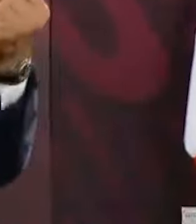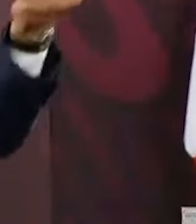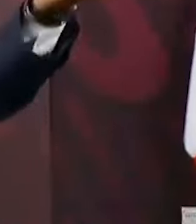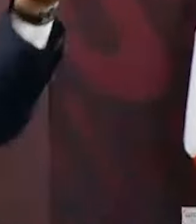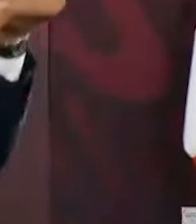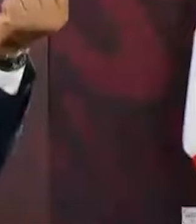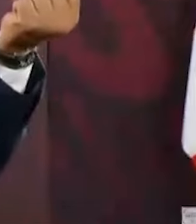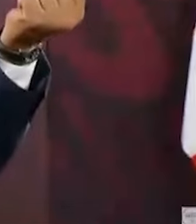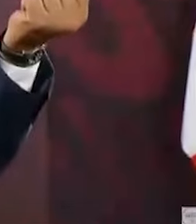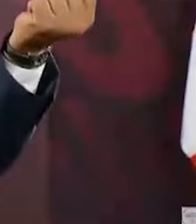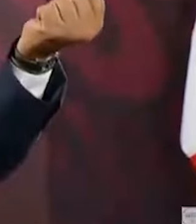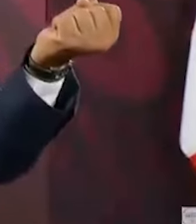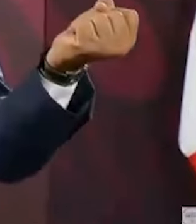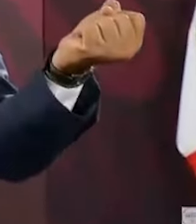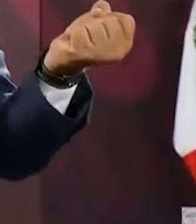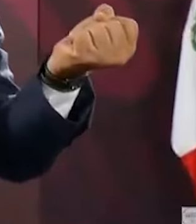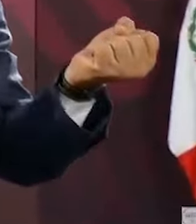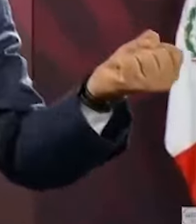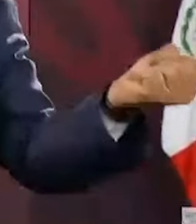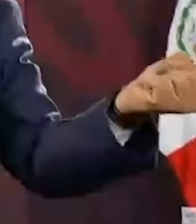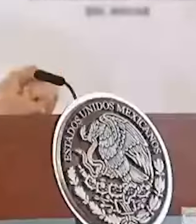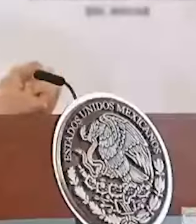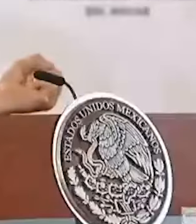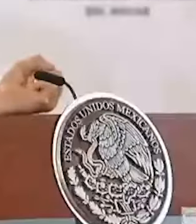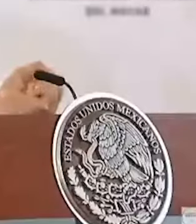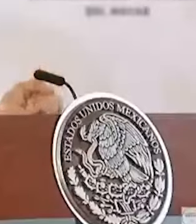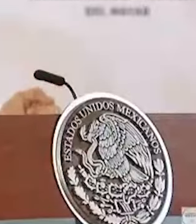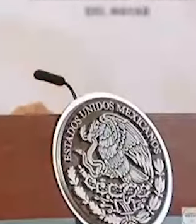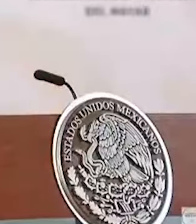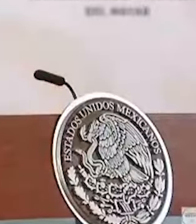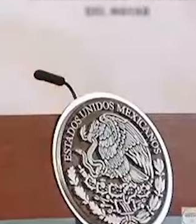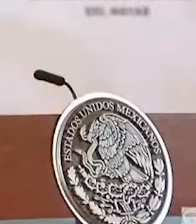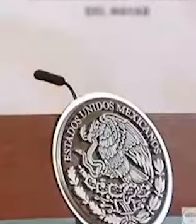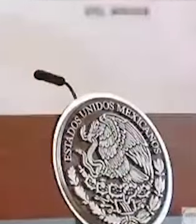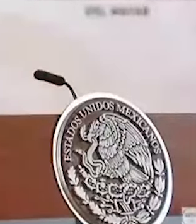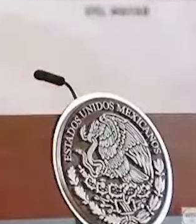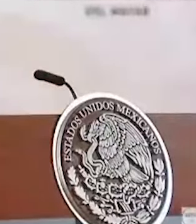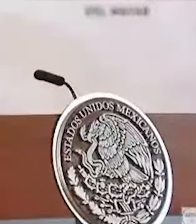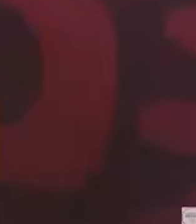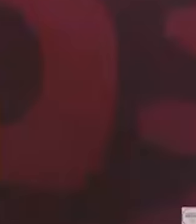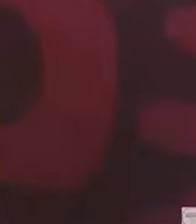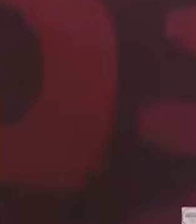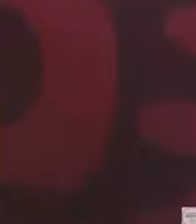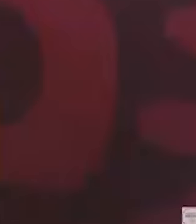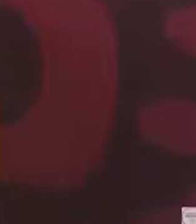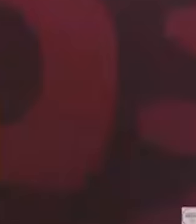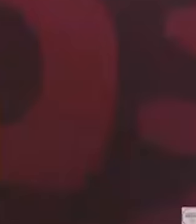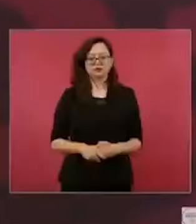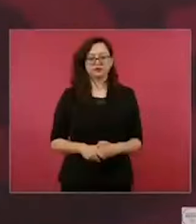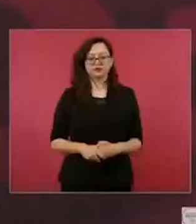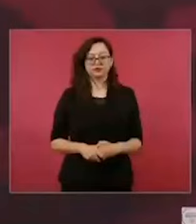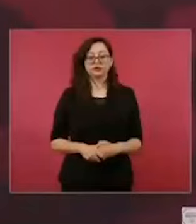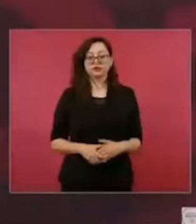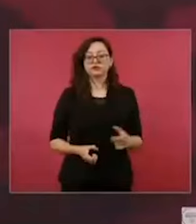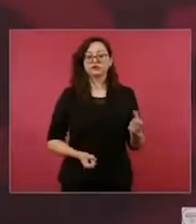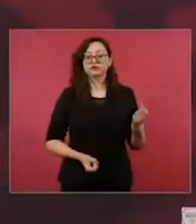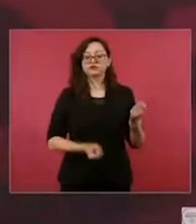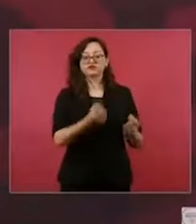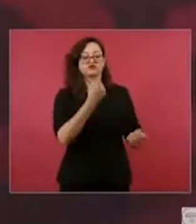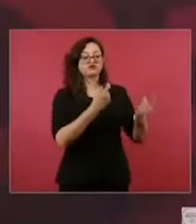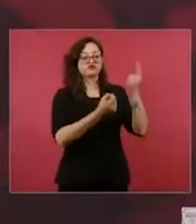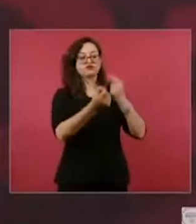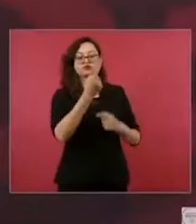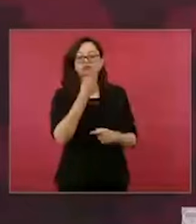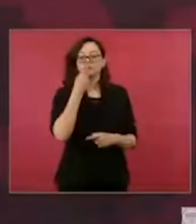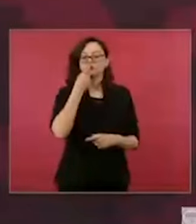sobre la mesa el día de hoy entre ellos una compañera de Sinaloa le pregunta presidente qué va a pasar si se llegan